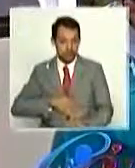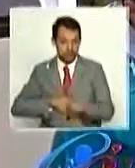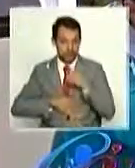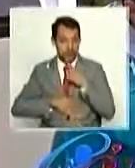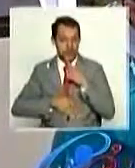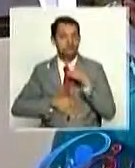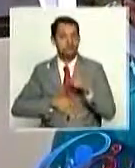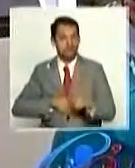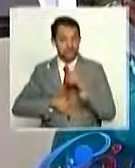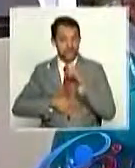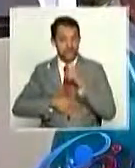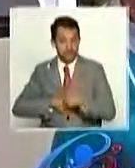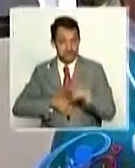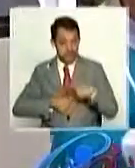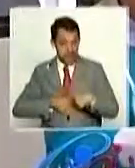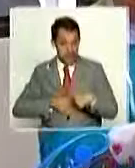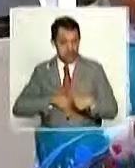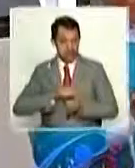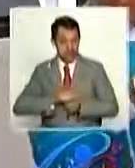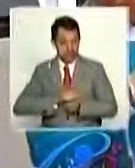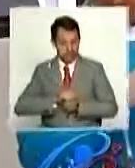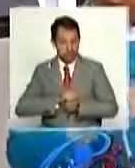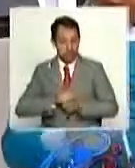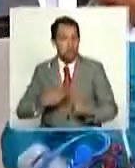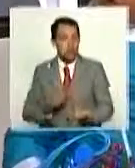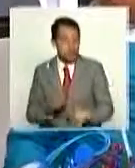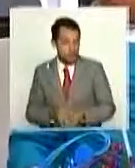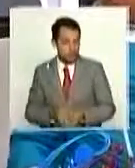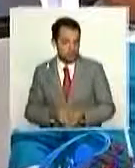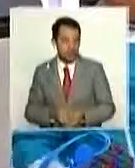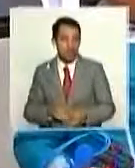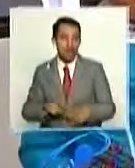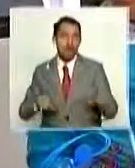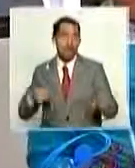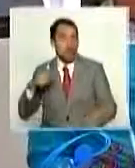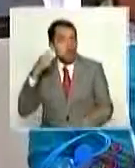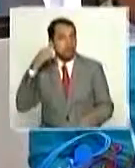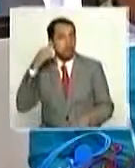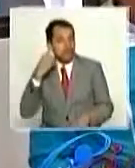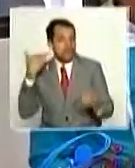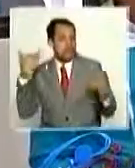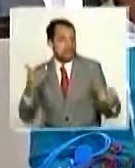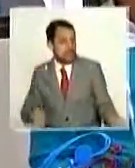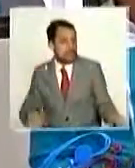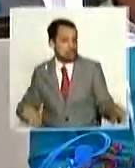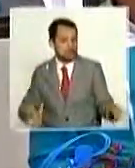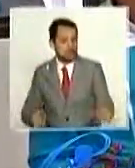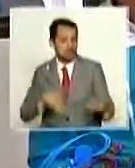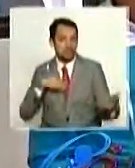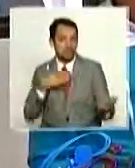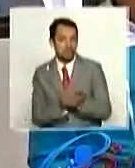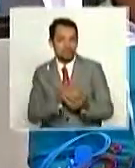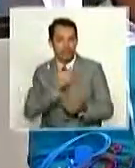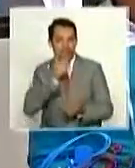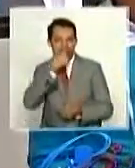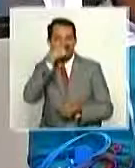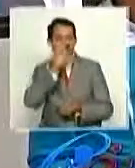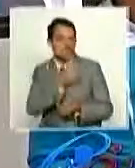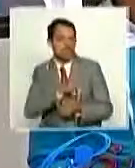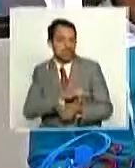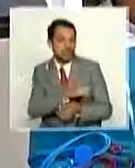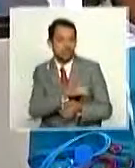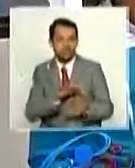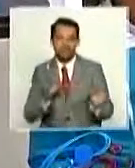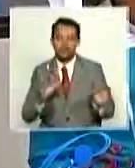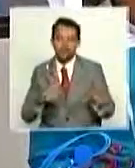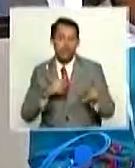tiene dientes. Y entonces muchas personas dirán, no, es que yo no voy donde el odontólogo porque yo tengo una caja. La caja de